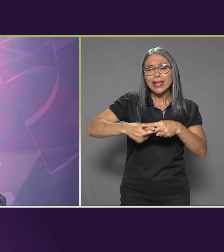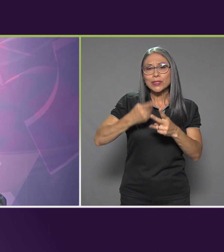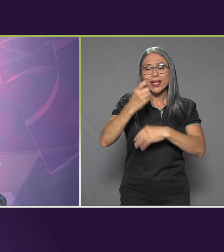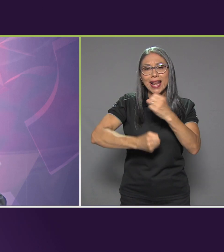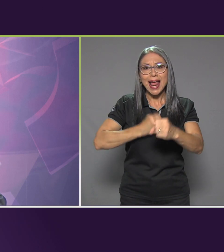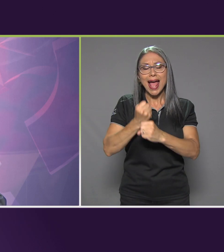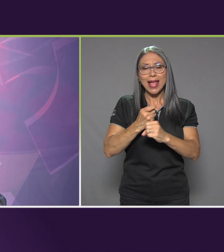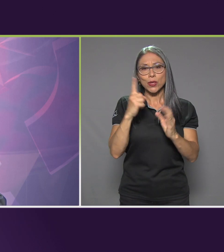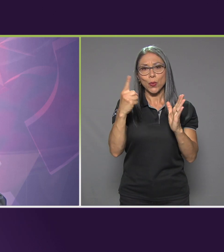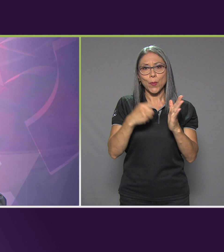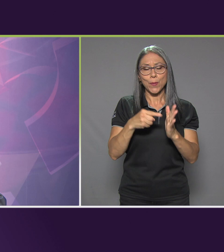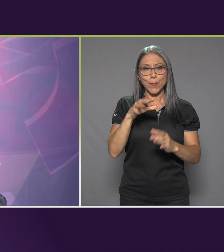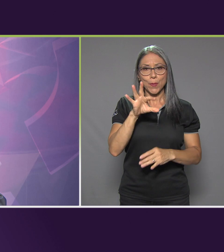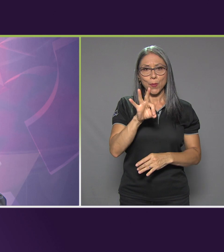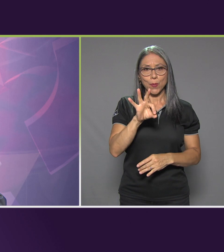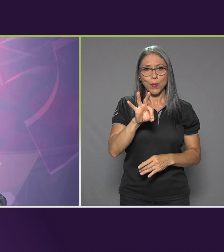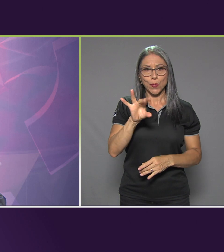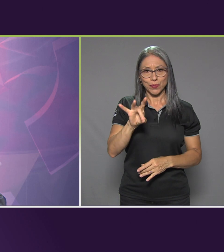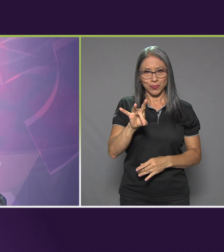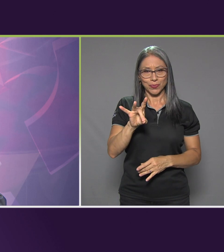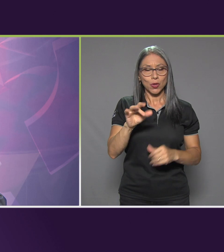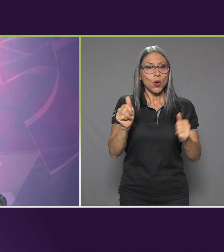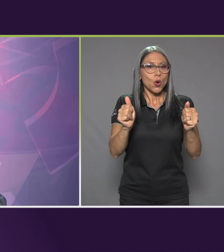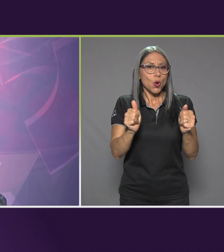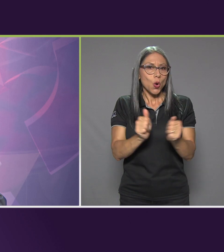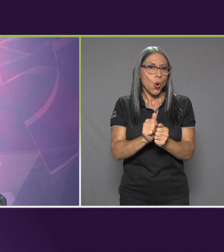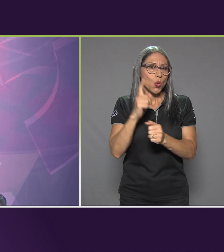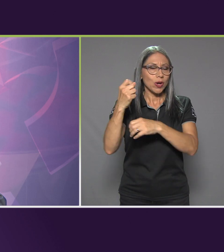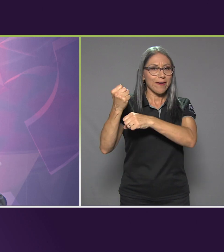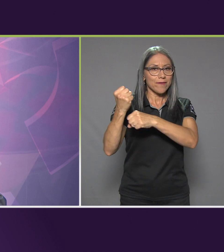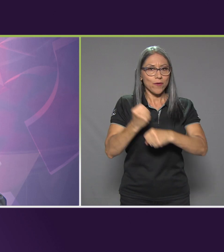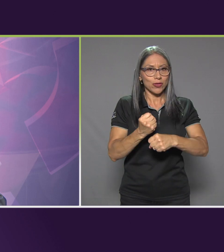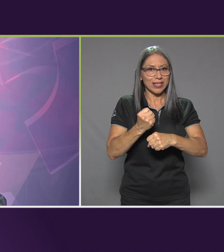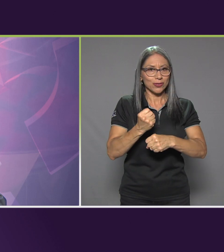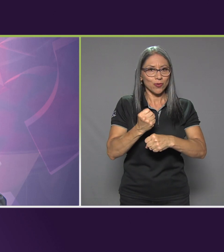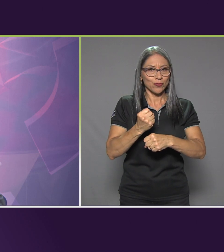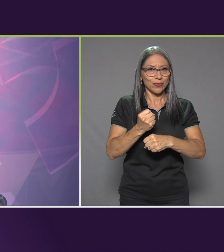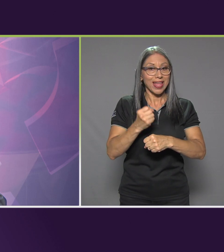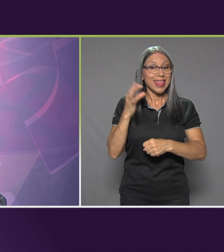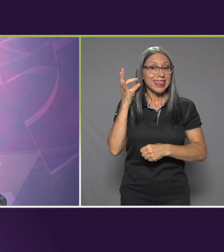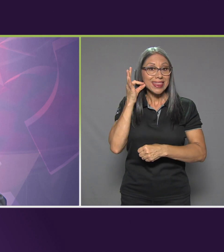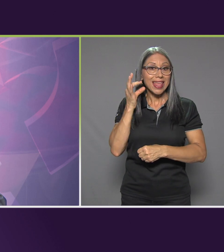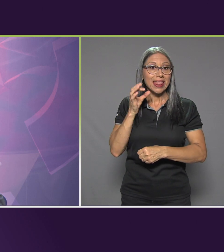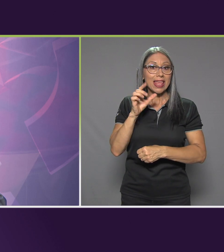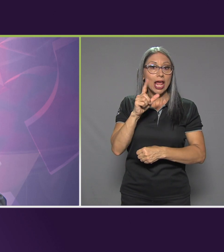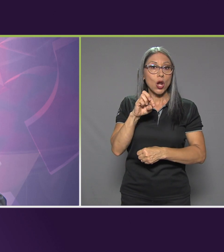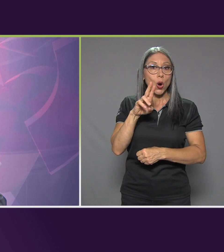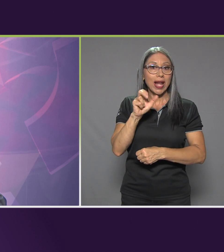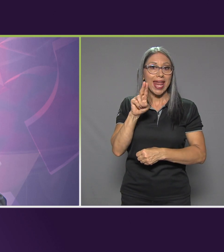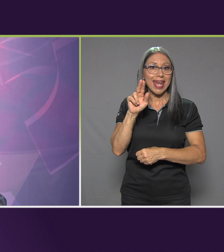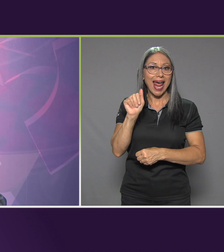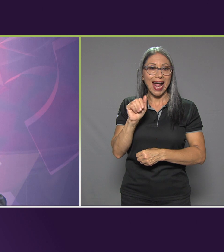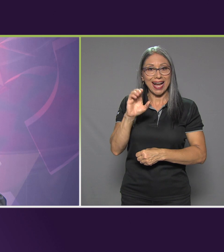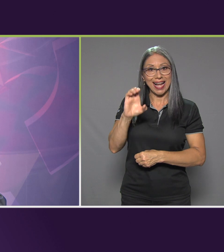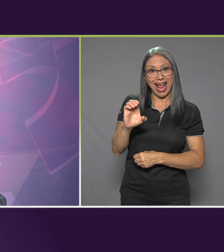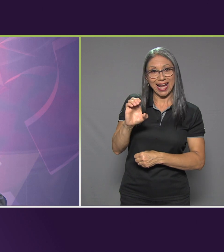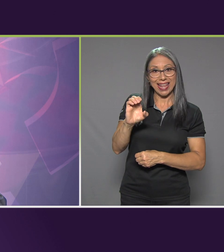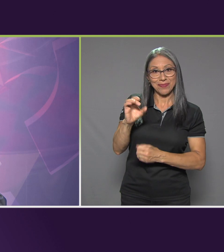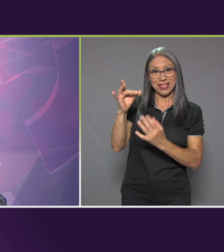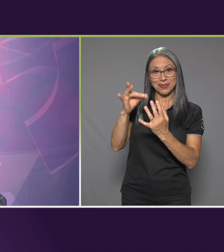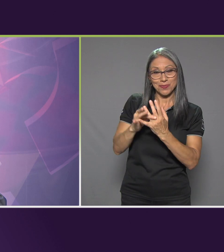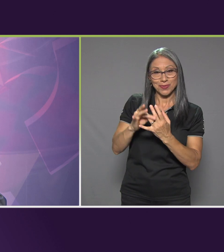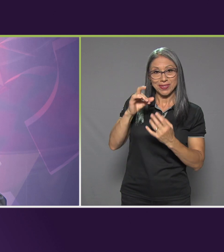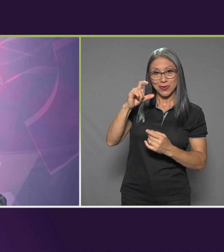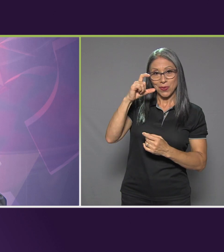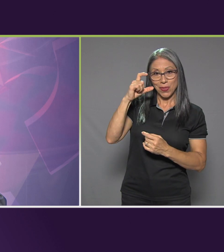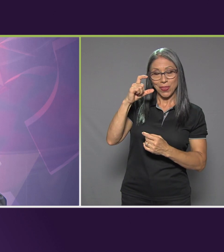en el año 1998. ¿Verdad? Con una fundación de doña Lorena Clare Rodríguez, que en